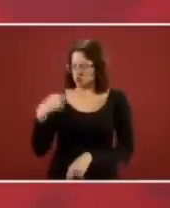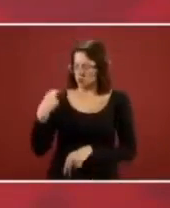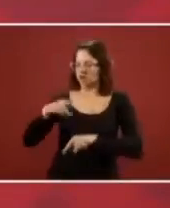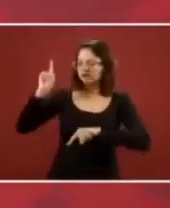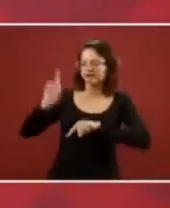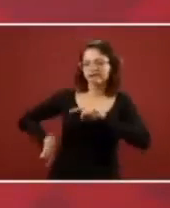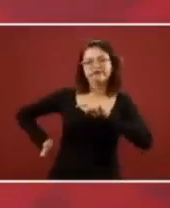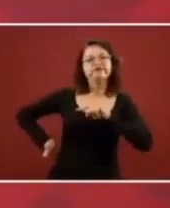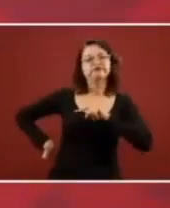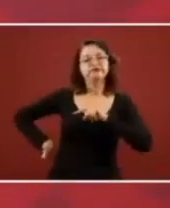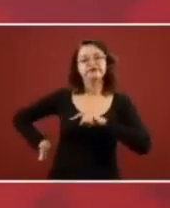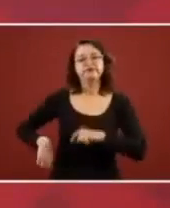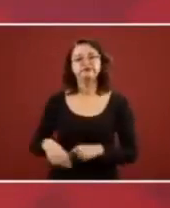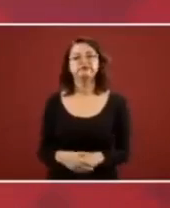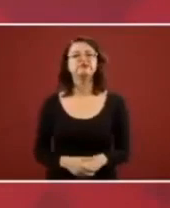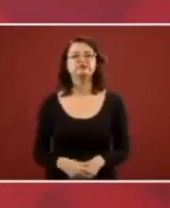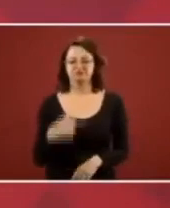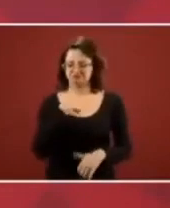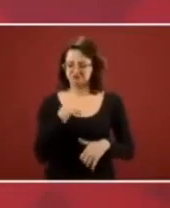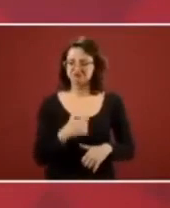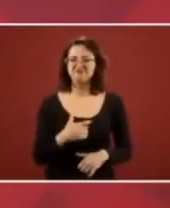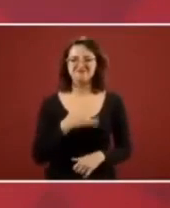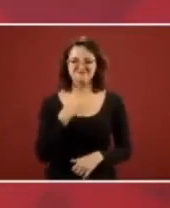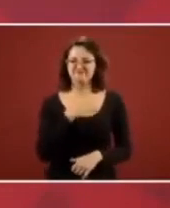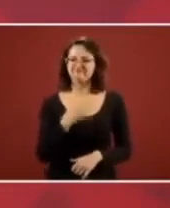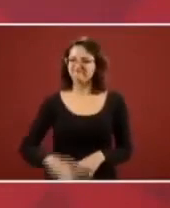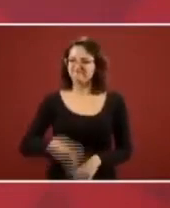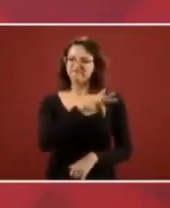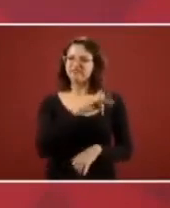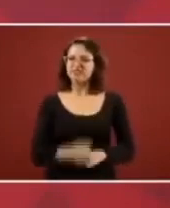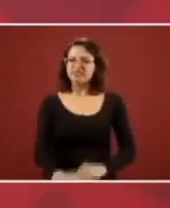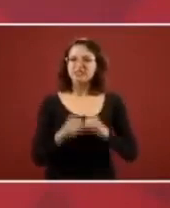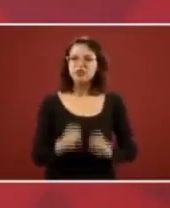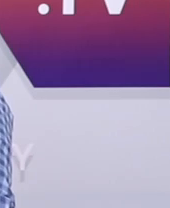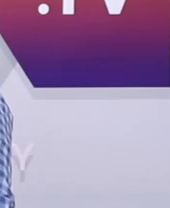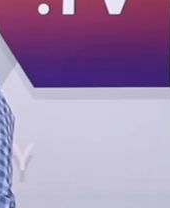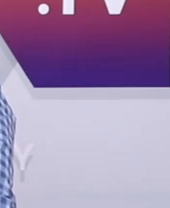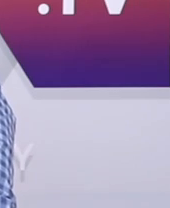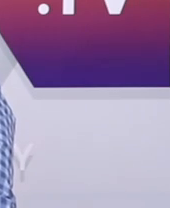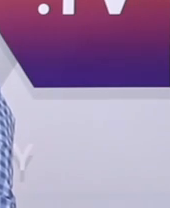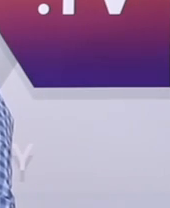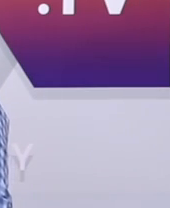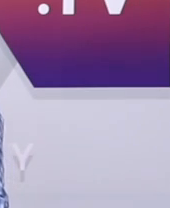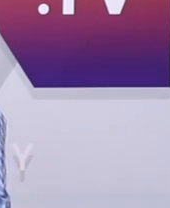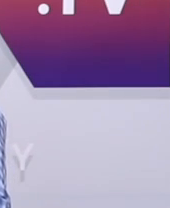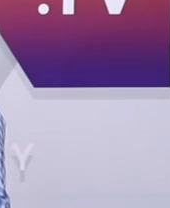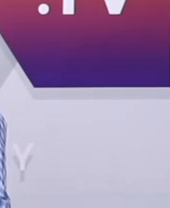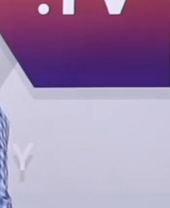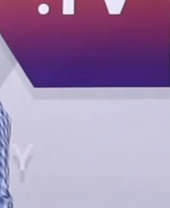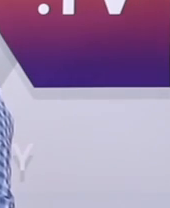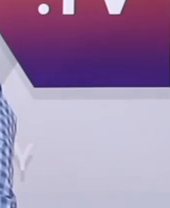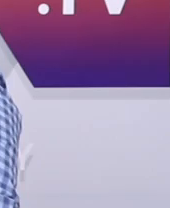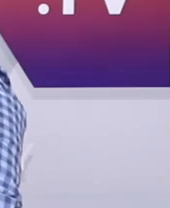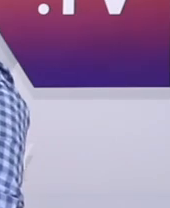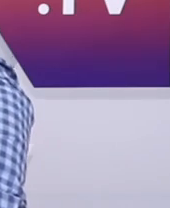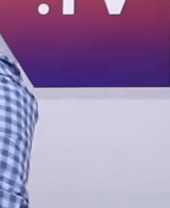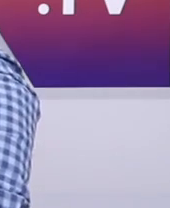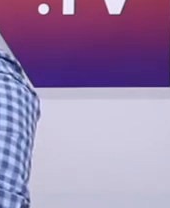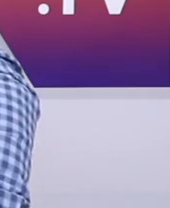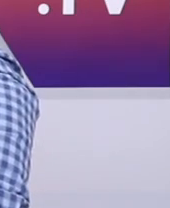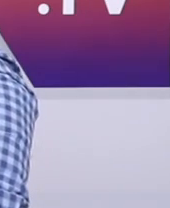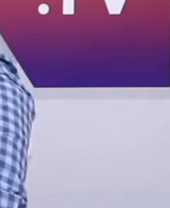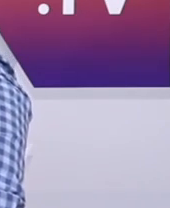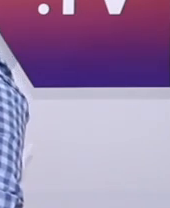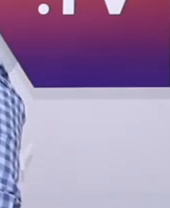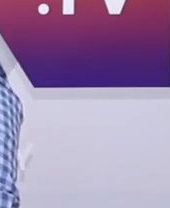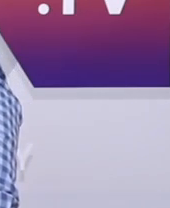la Ciudad de México y el de Toluca. El mandatario mexicano reconoció la importante labor de la Secretaría de la Defensa Nacional y de la Secretaría de